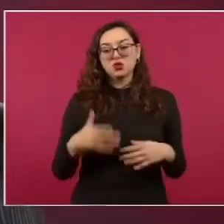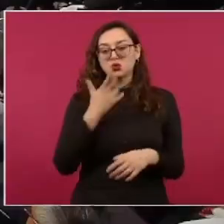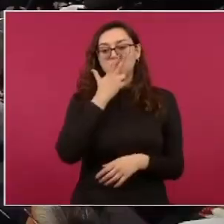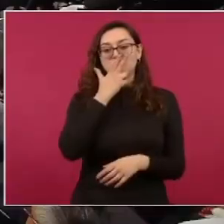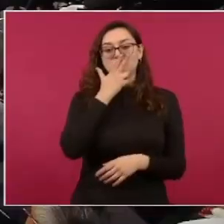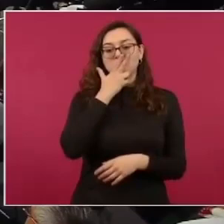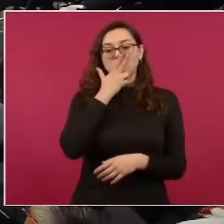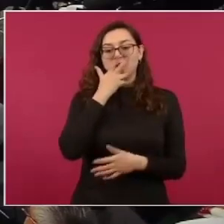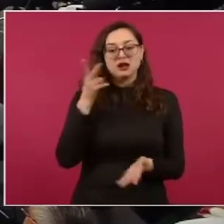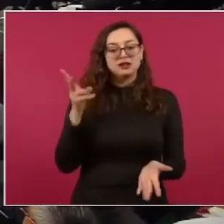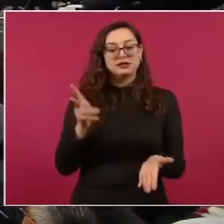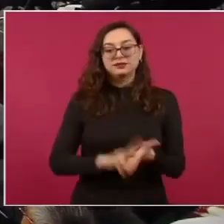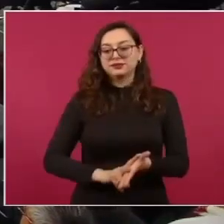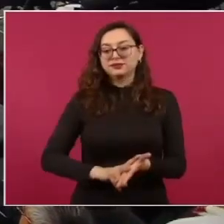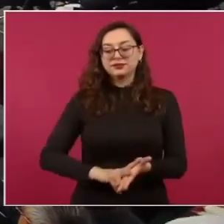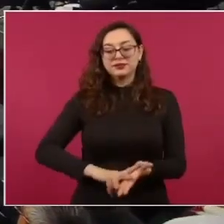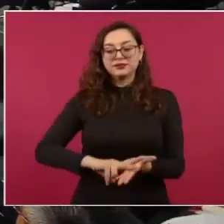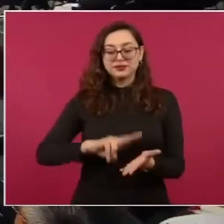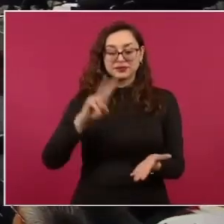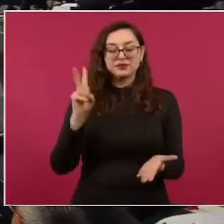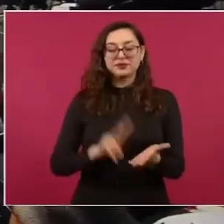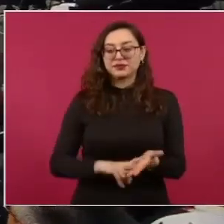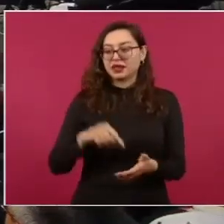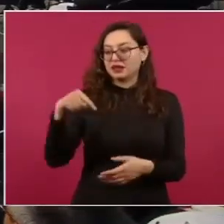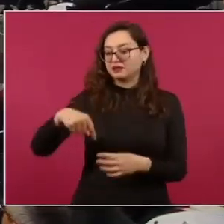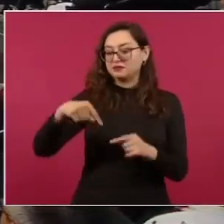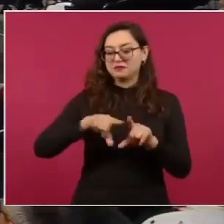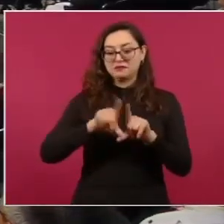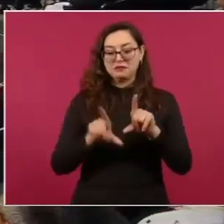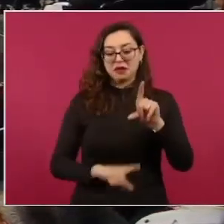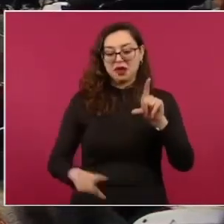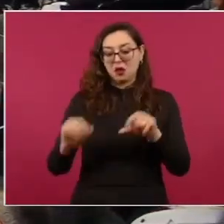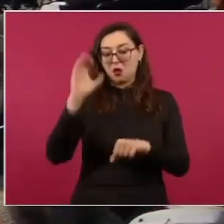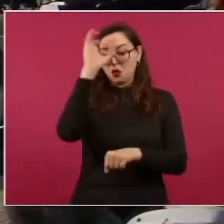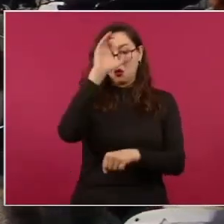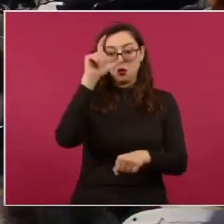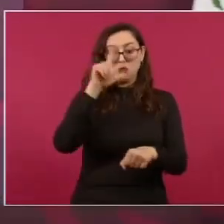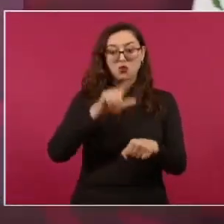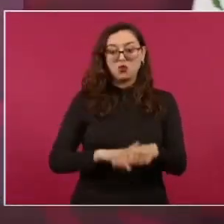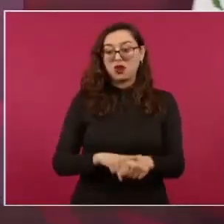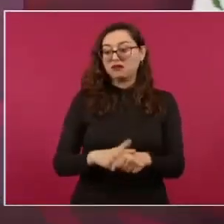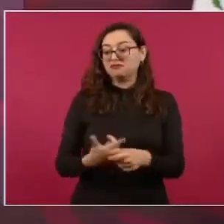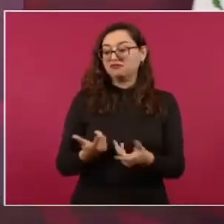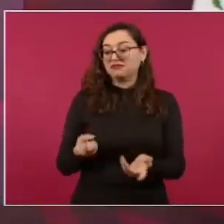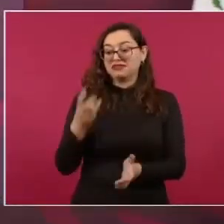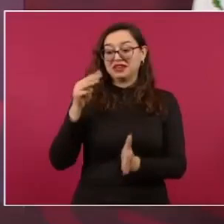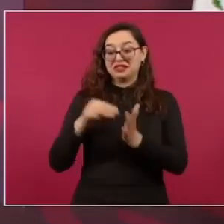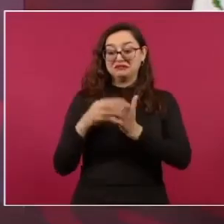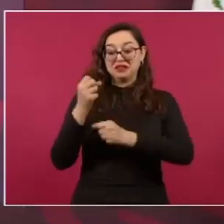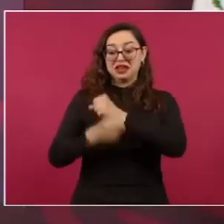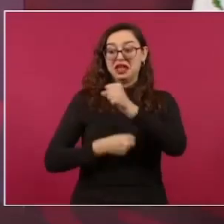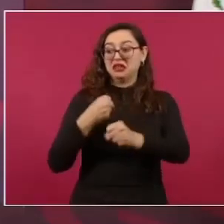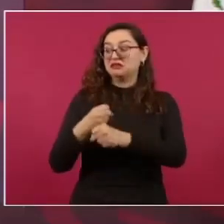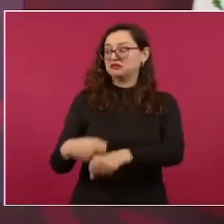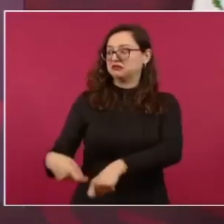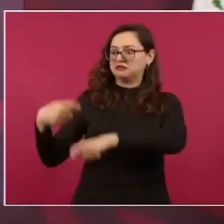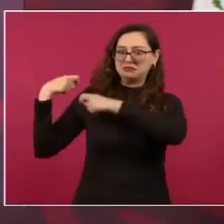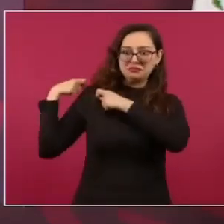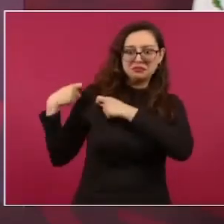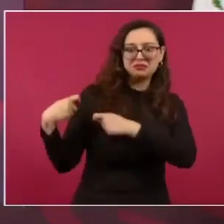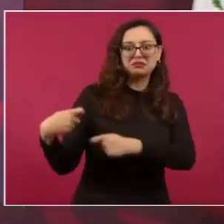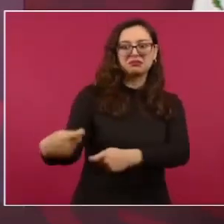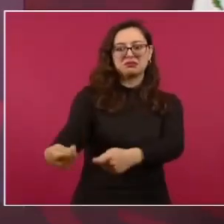representa este país, lo que es México. Hablamos del trabajo, pero podemos hablar también de